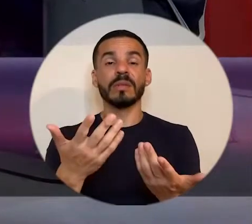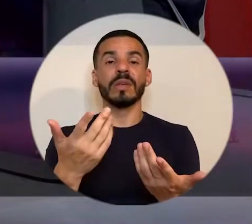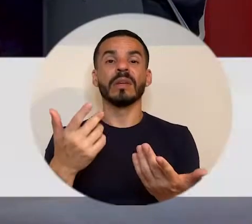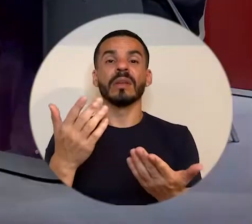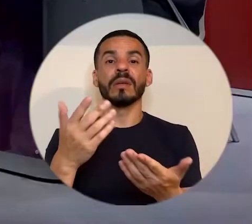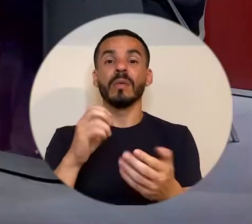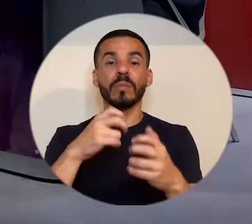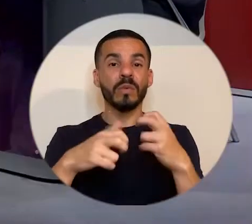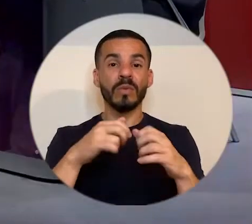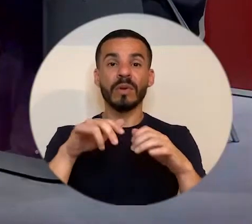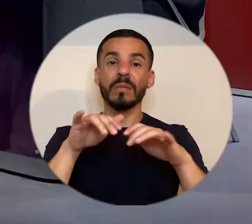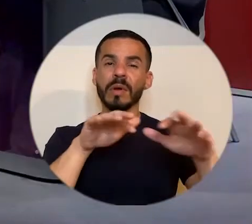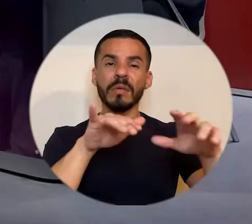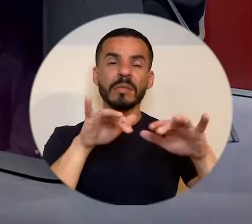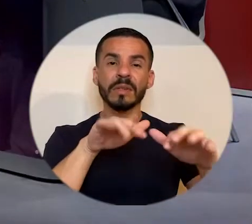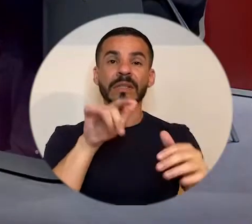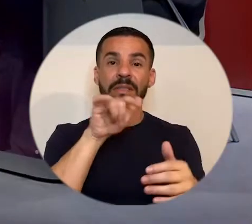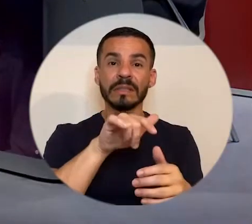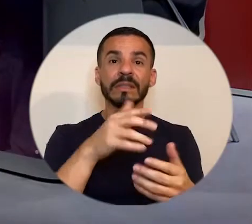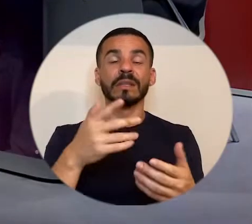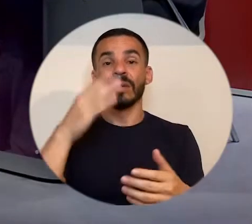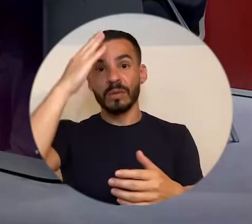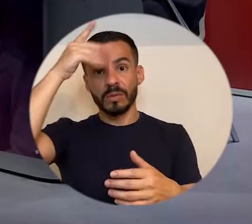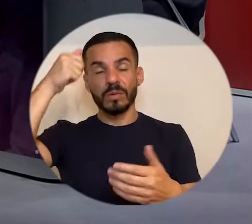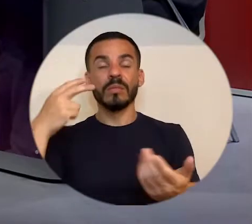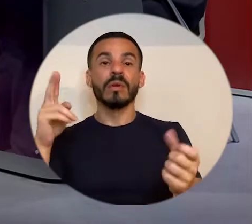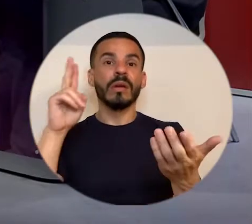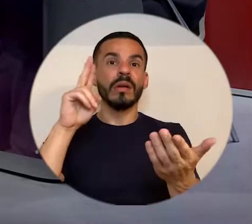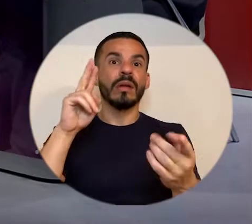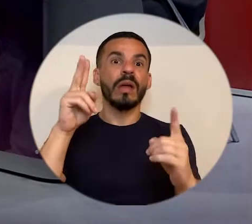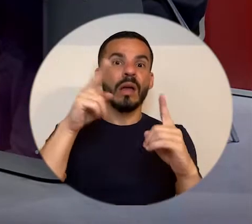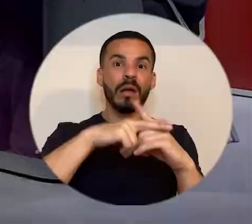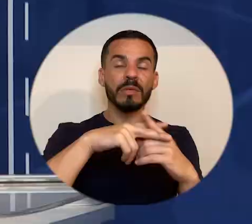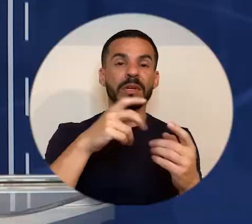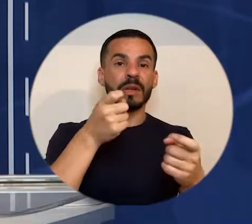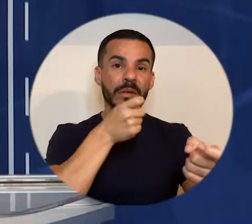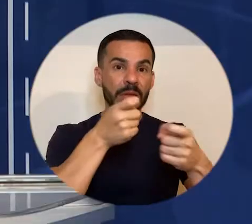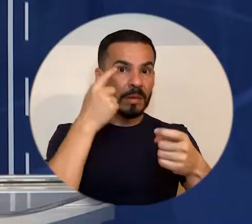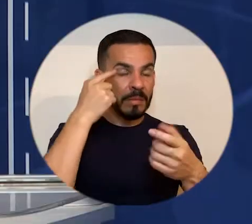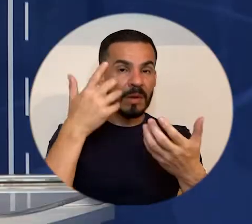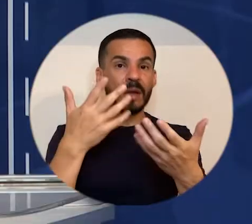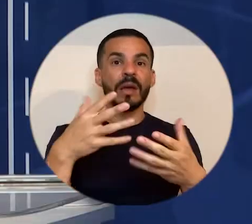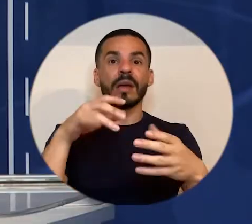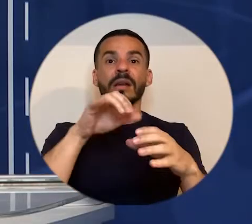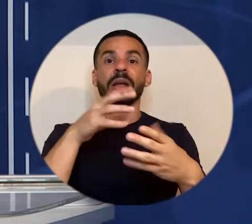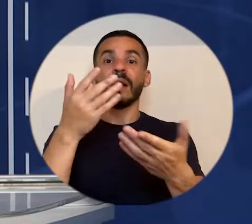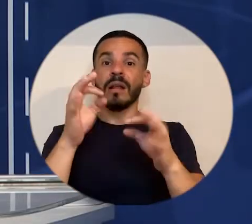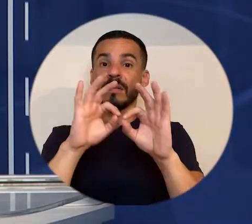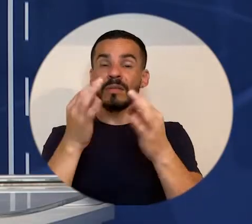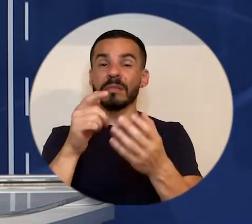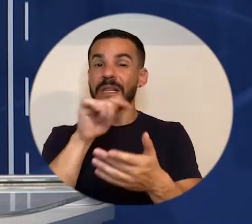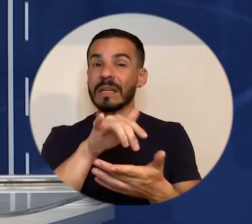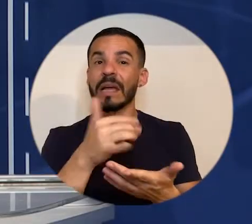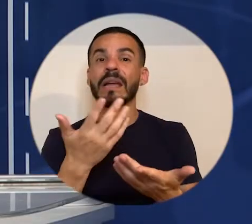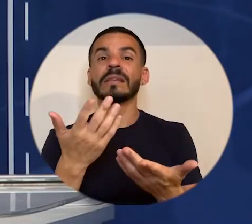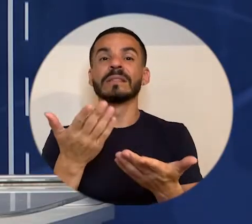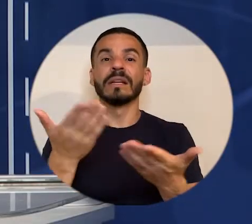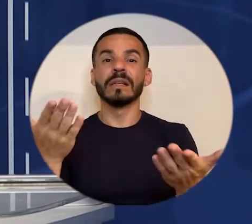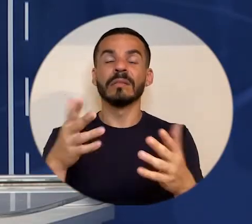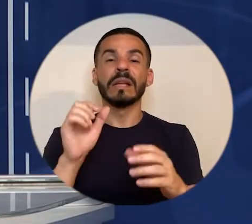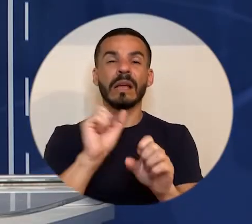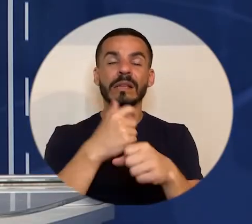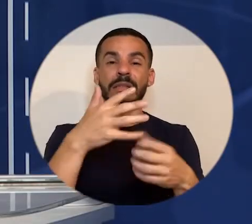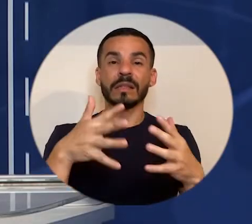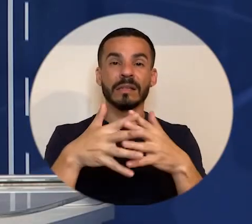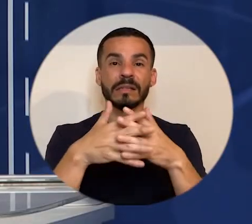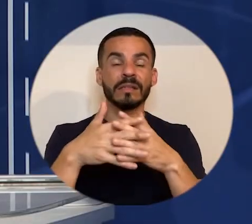lado, también el problema migratorio, que si bien Trump había aplicado medidas para dividir a la familia, ese elemento